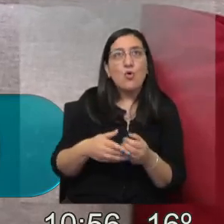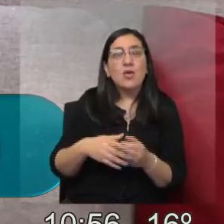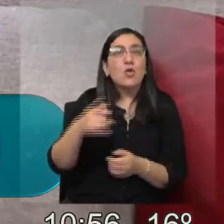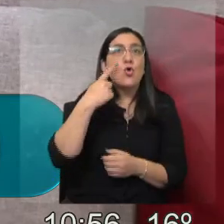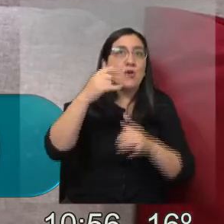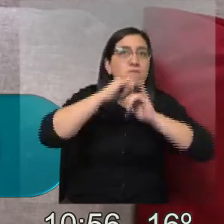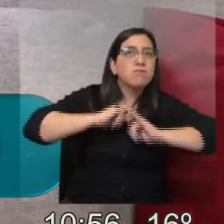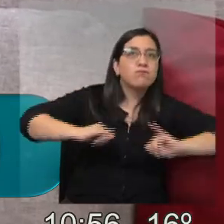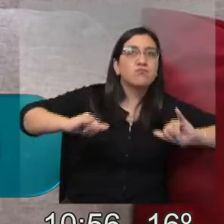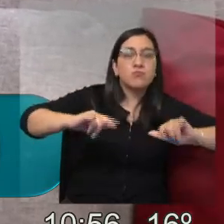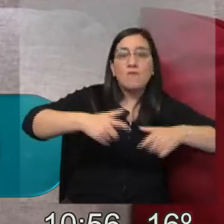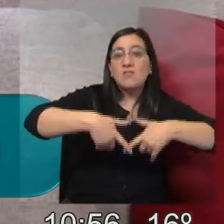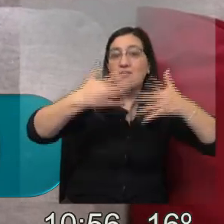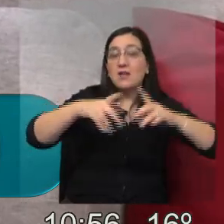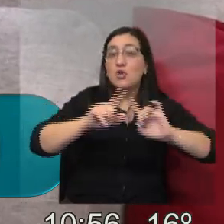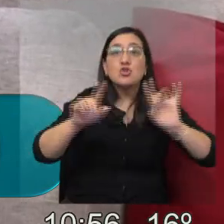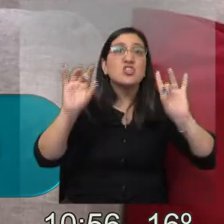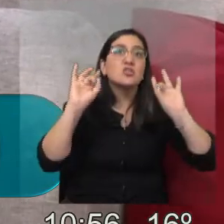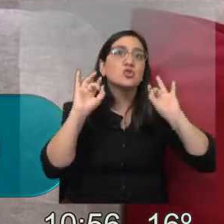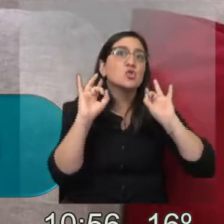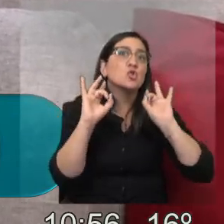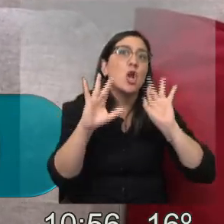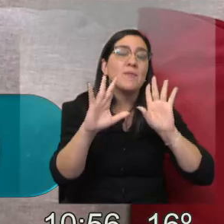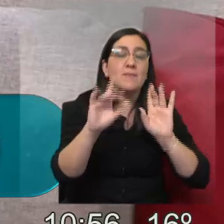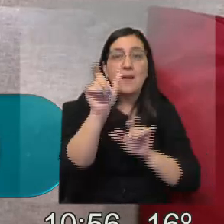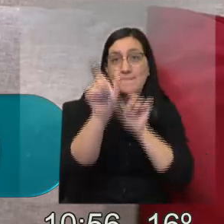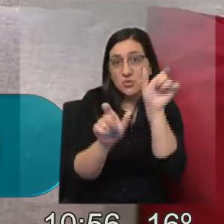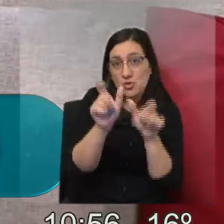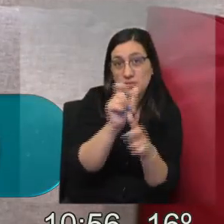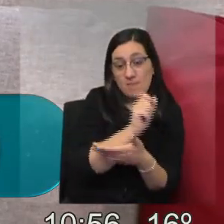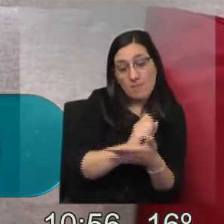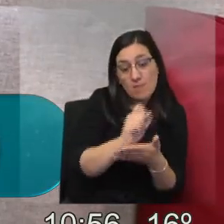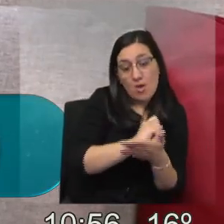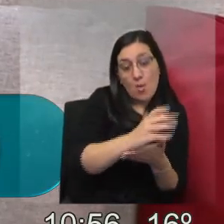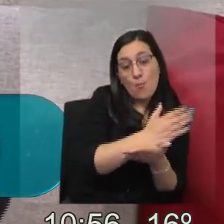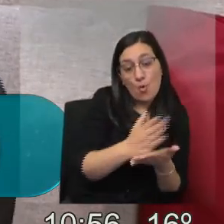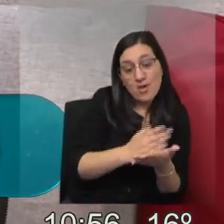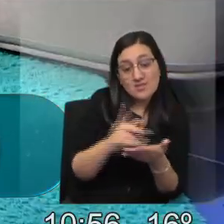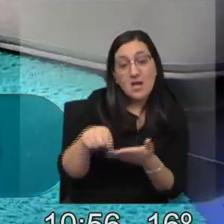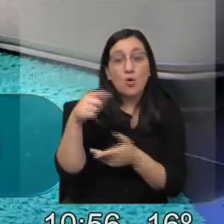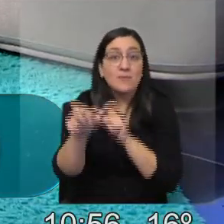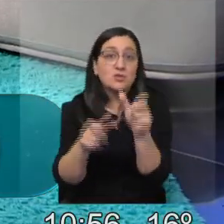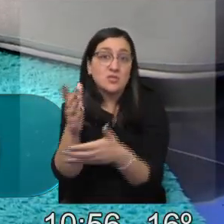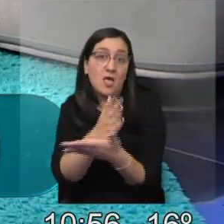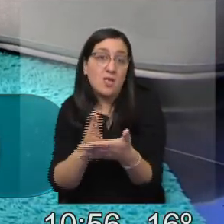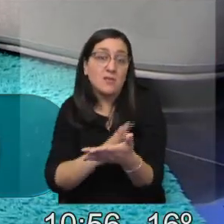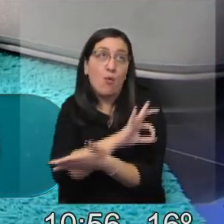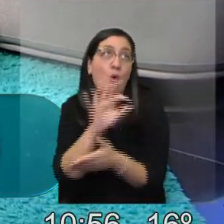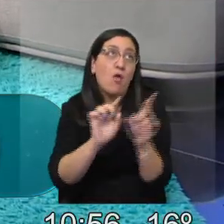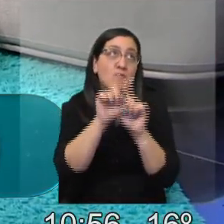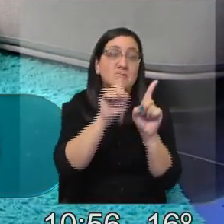sea un festival de poetas para poetas o hacia la academia o